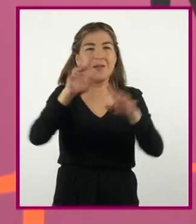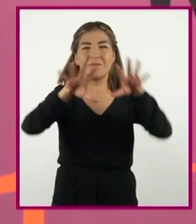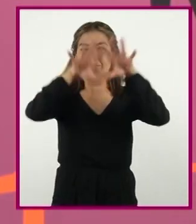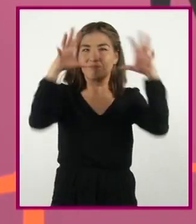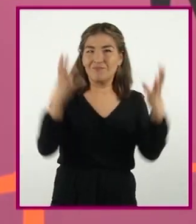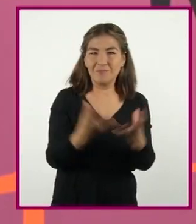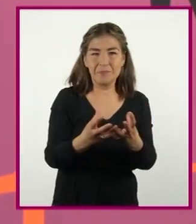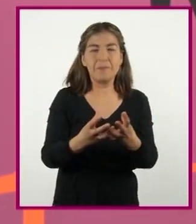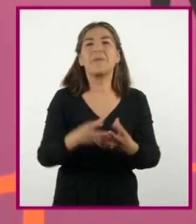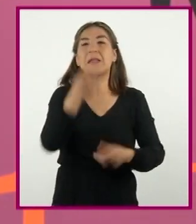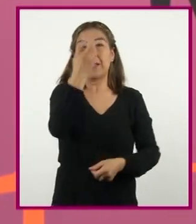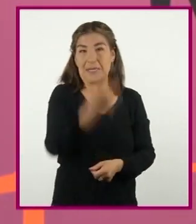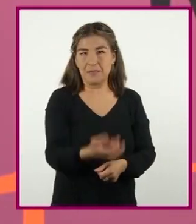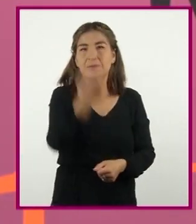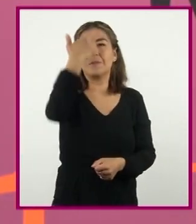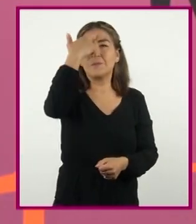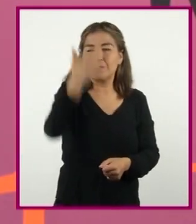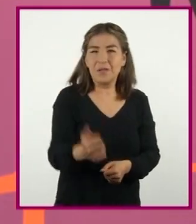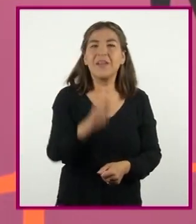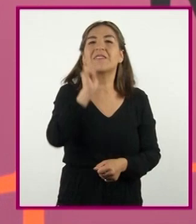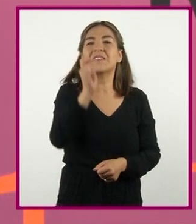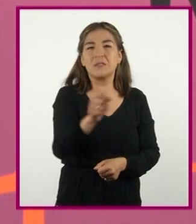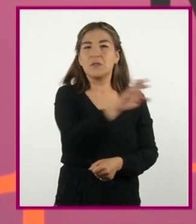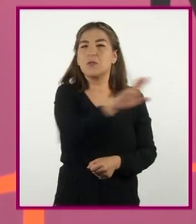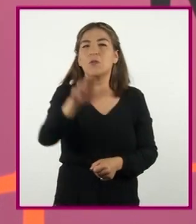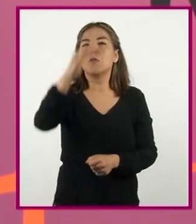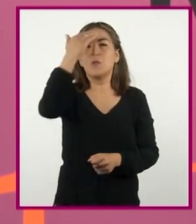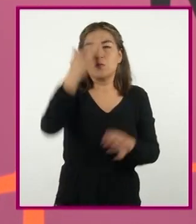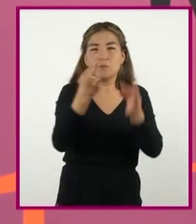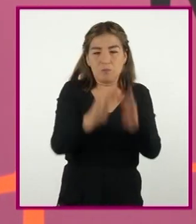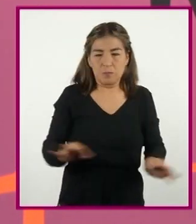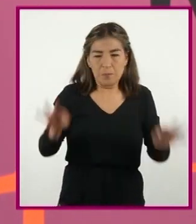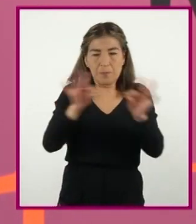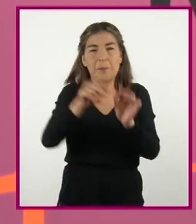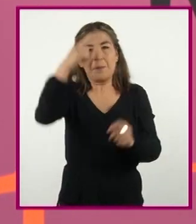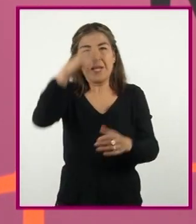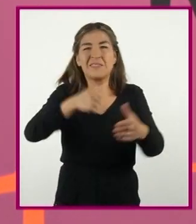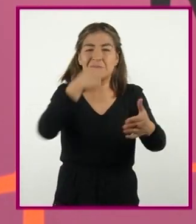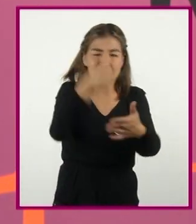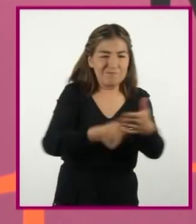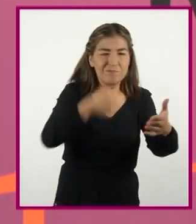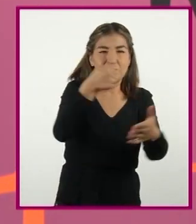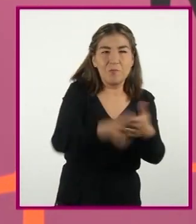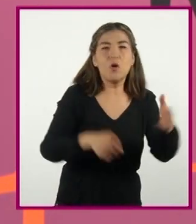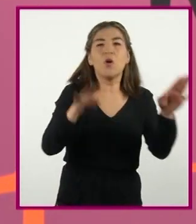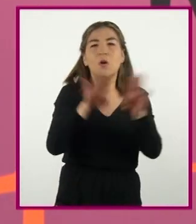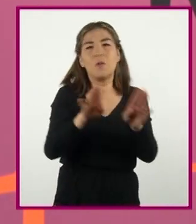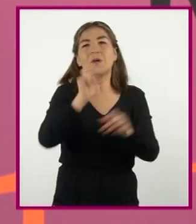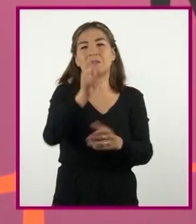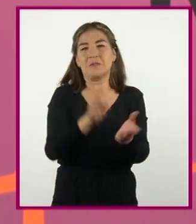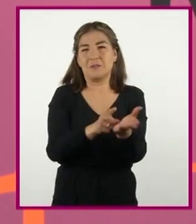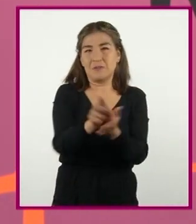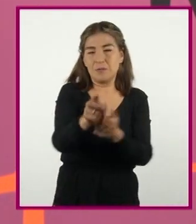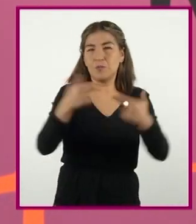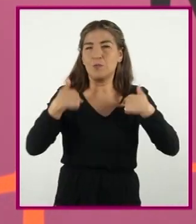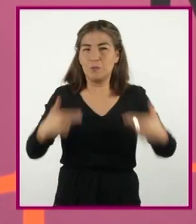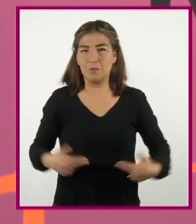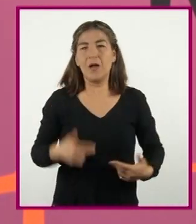podemos reconocer la importancia de la lucha por el ejercicio y promoción de los derechos